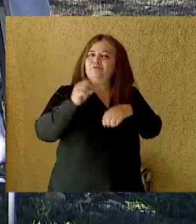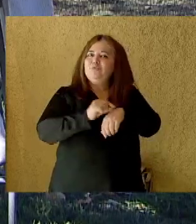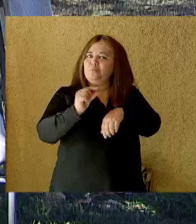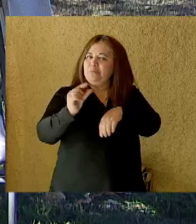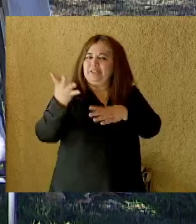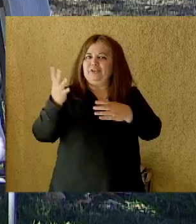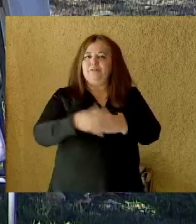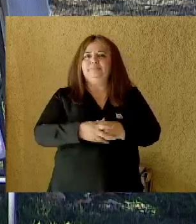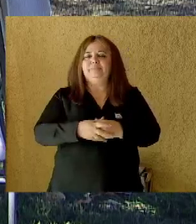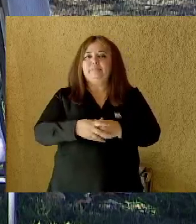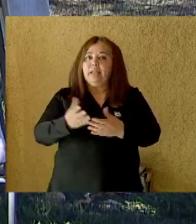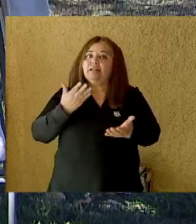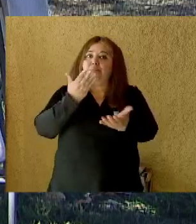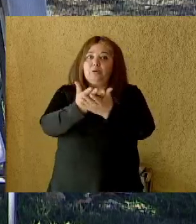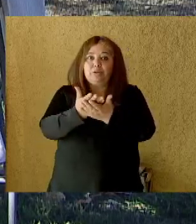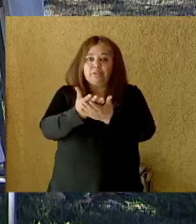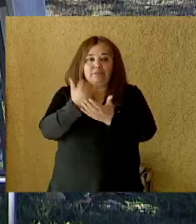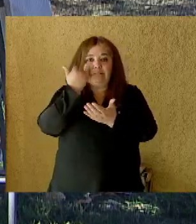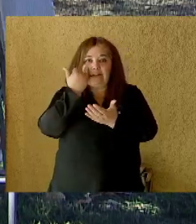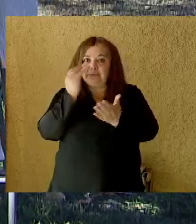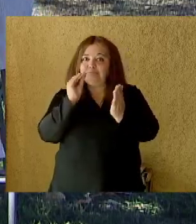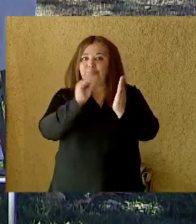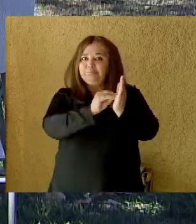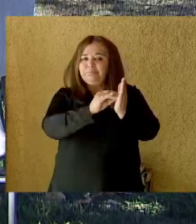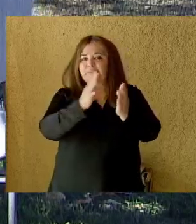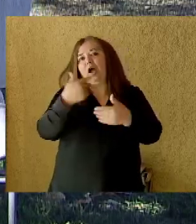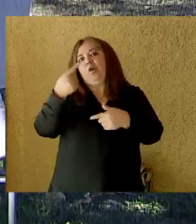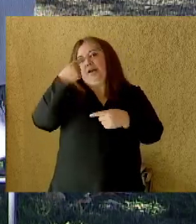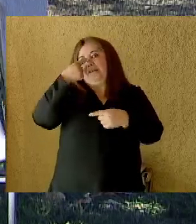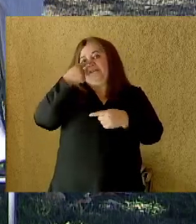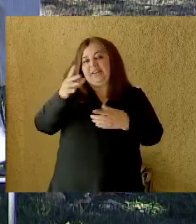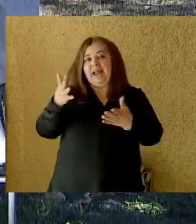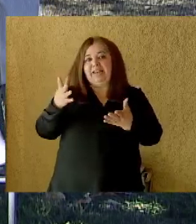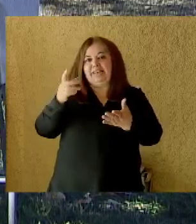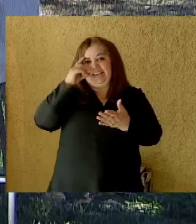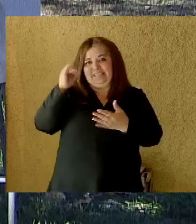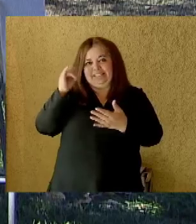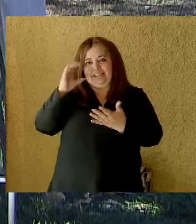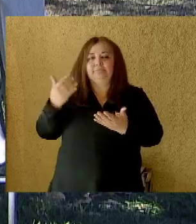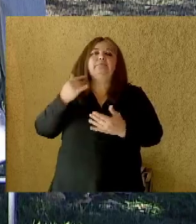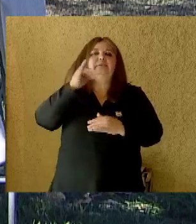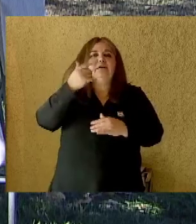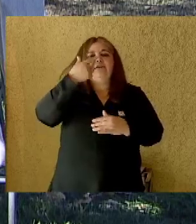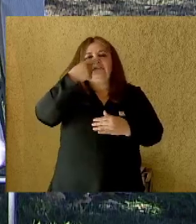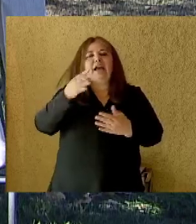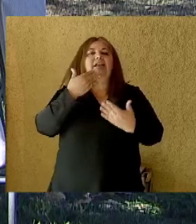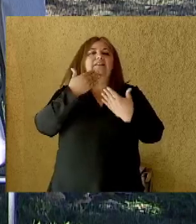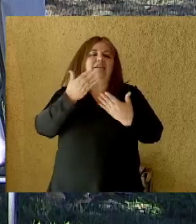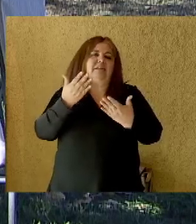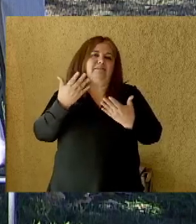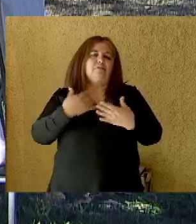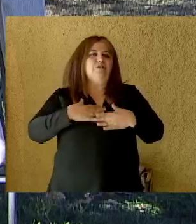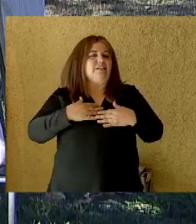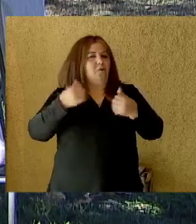hemos establecido y que hemos compartido justamente con todos ustedes. Vamos llegando al final, Exe. Al final de esta transmisión ha sido un placer compartirla con todos ustedes,